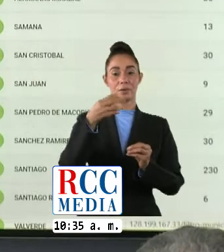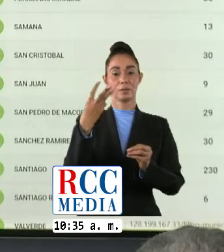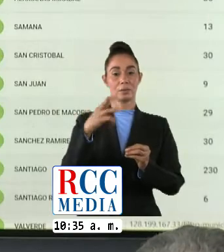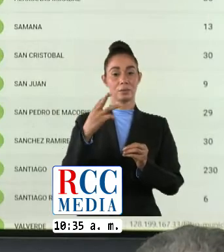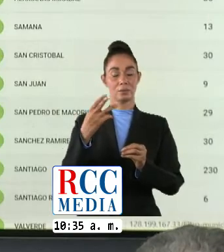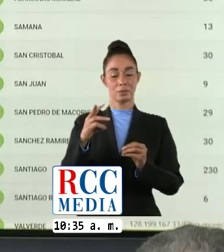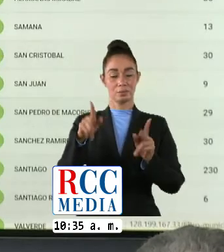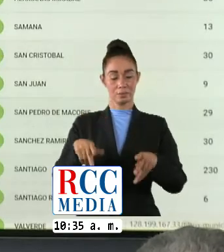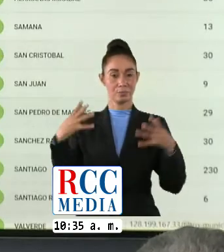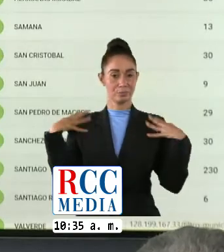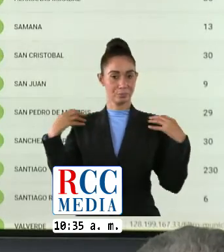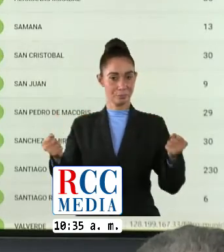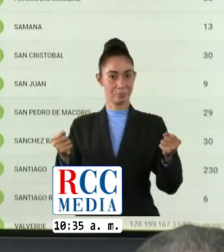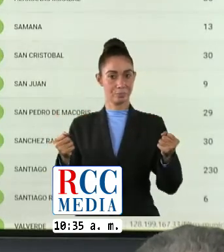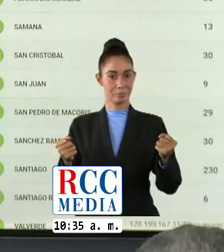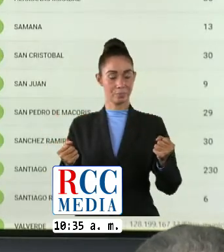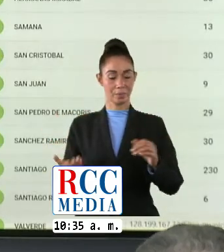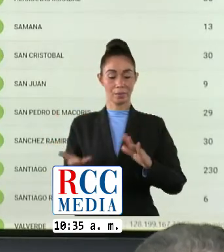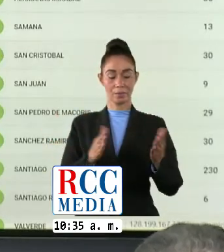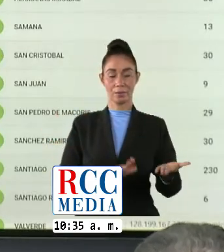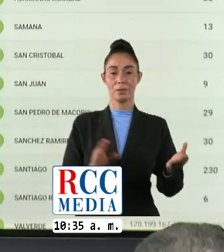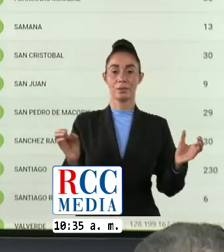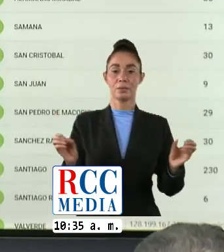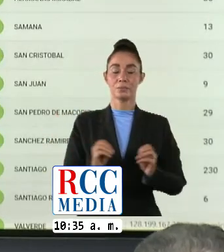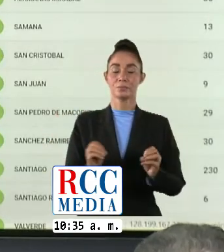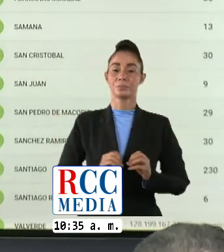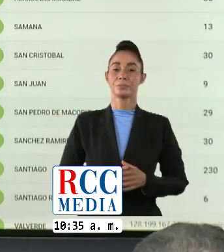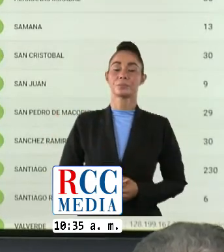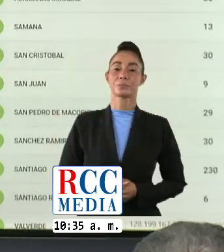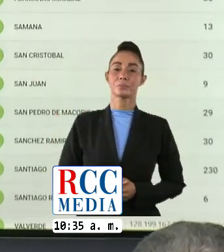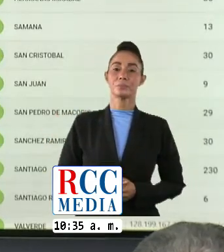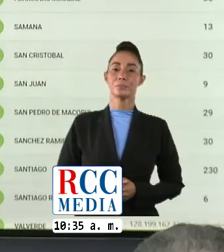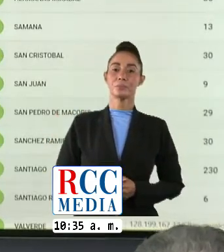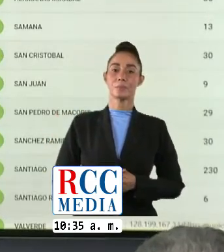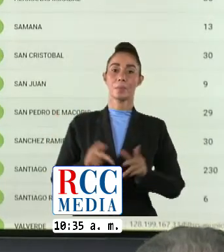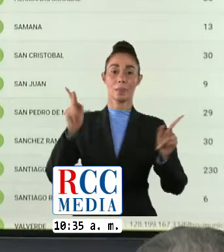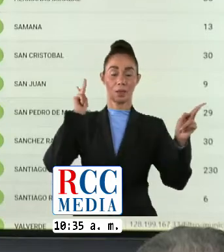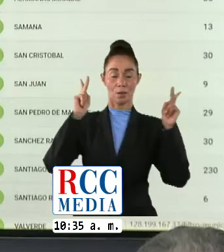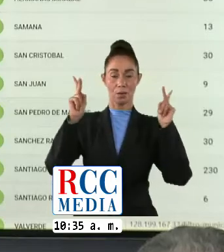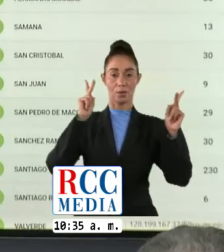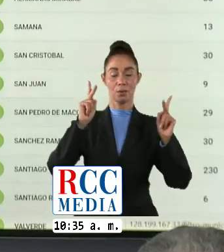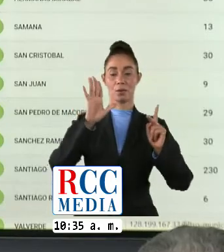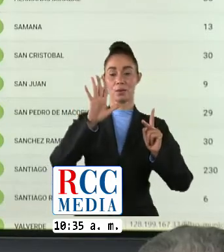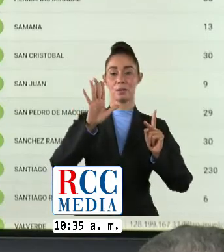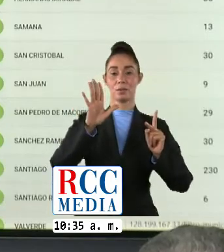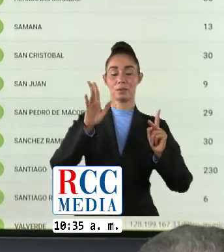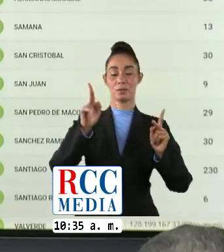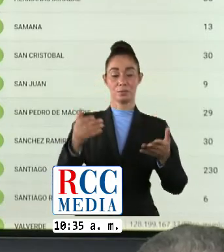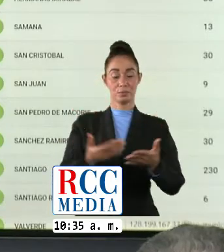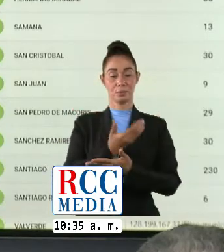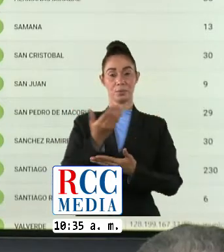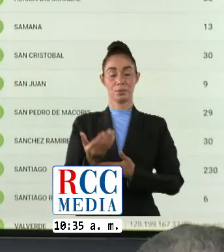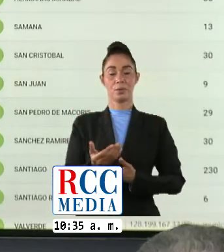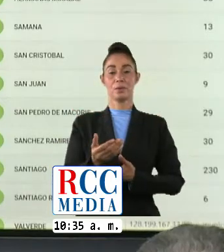16 recuperados, 0 fallecimientos. Puerto Plata, 5 casos nuevos,